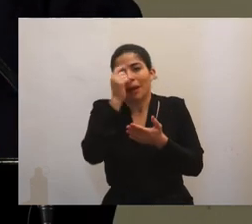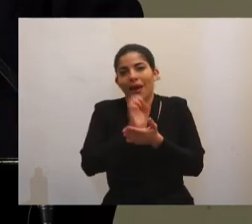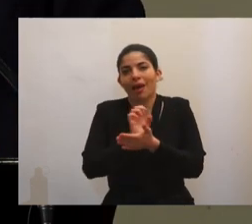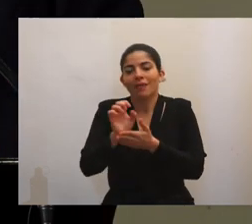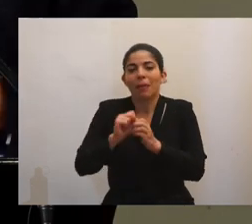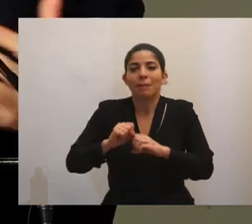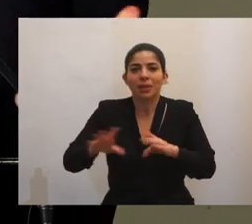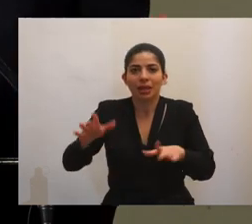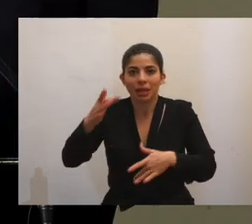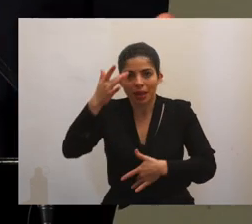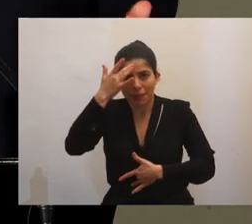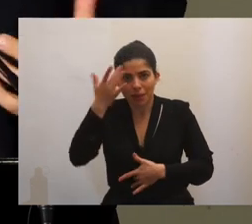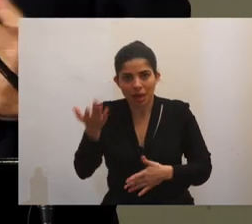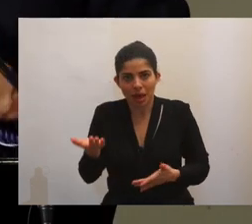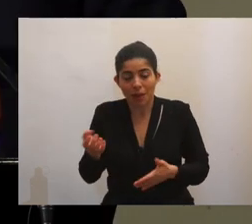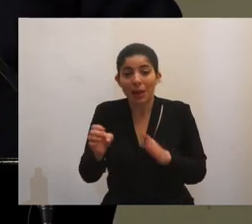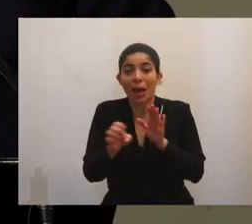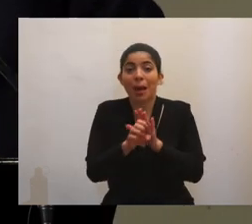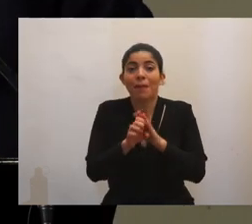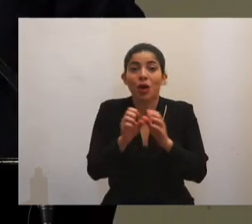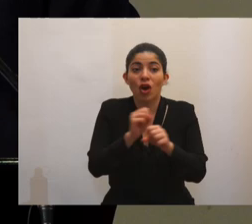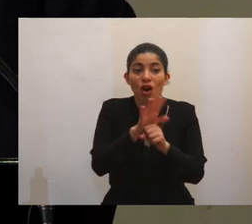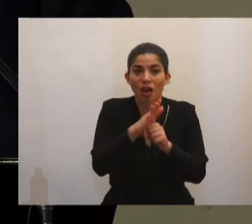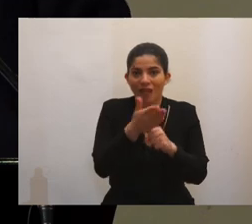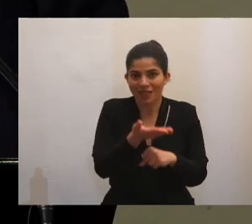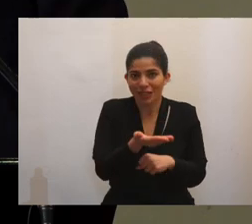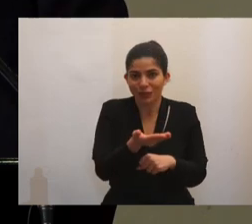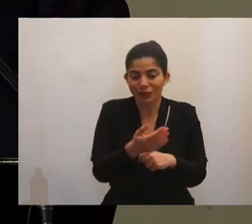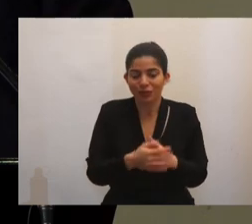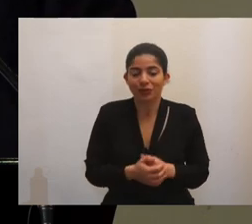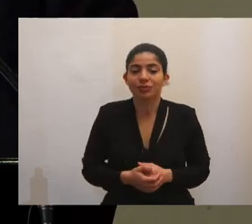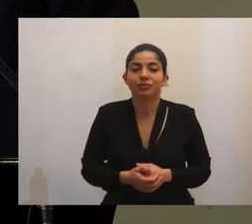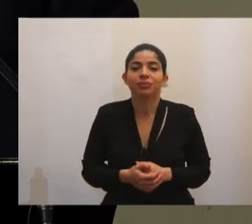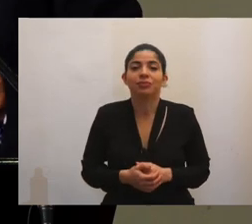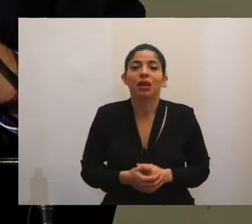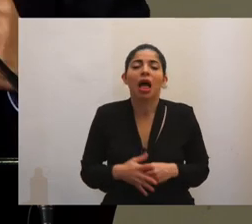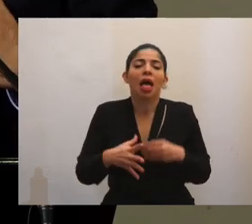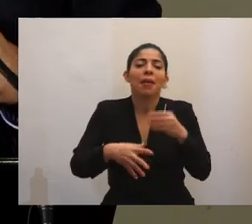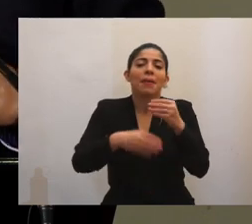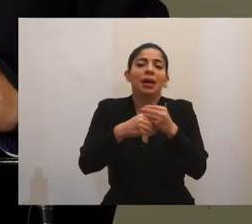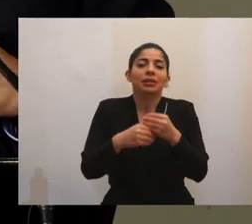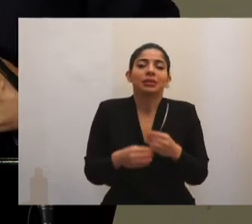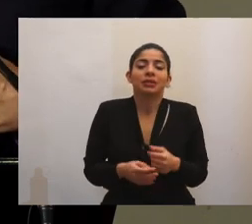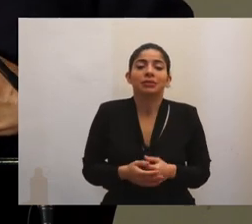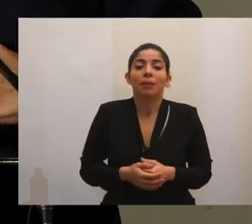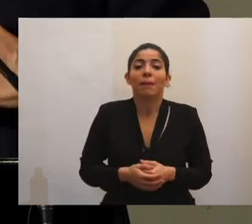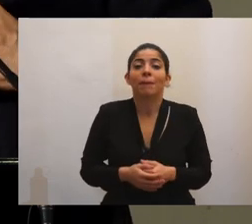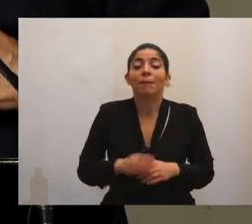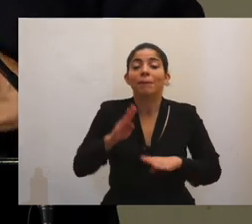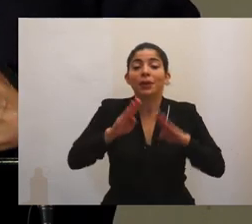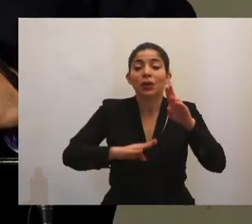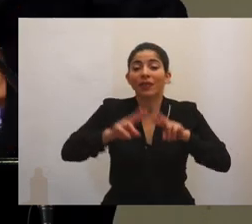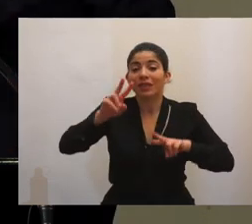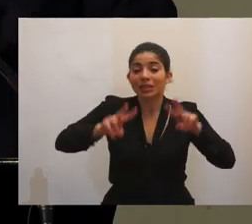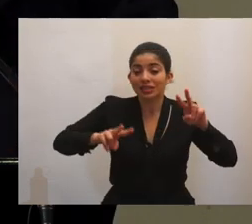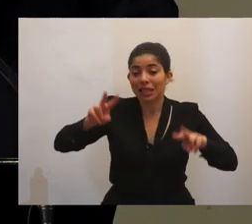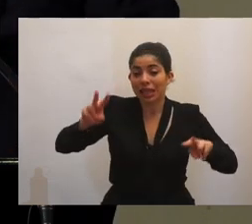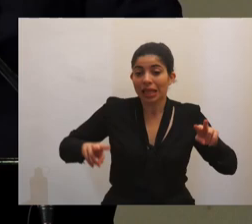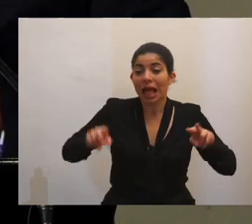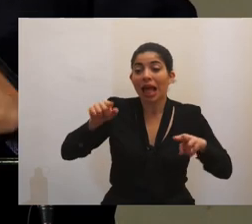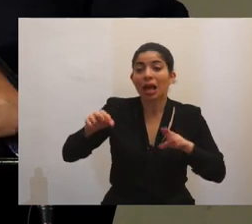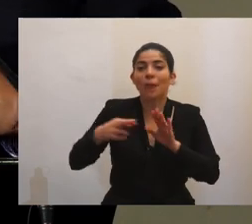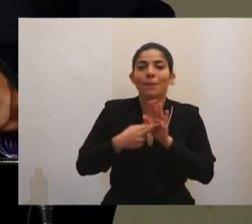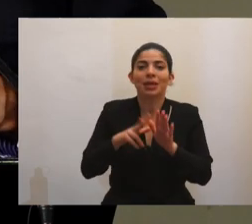pandemias, como aquellas causadas por los coronavirus. Además, la biodiversidad representa al menos